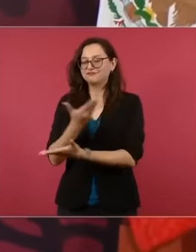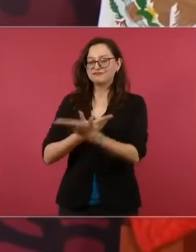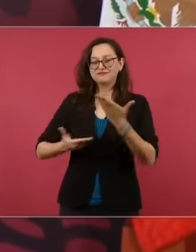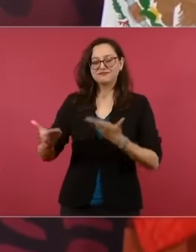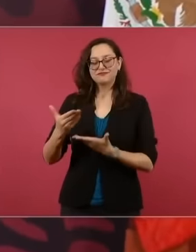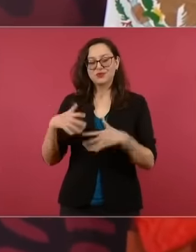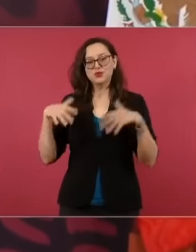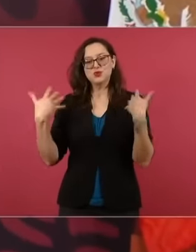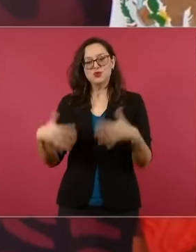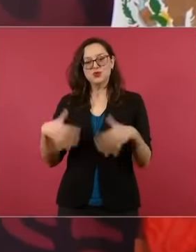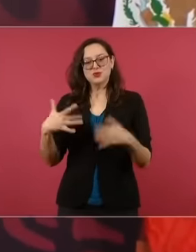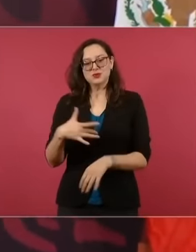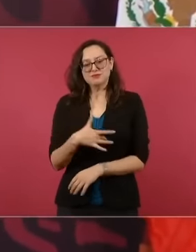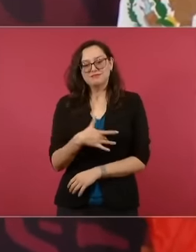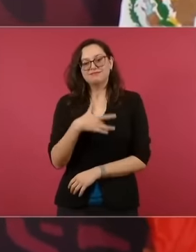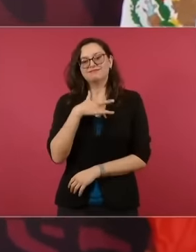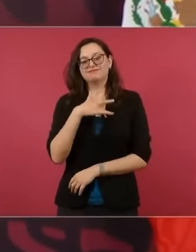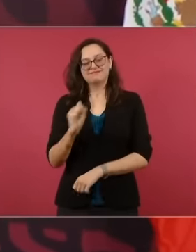histórica